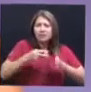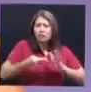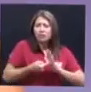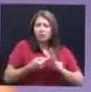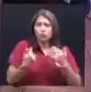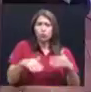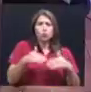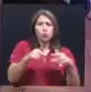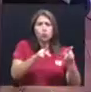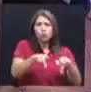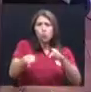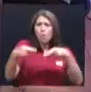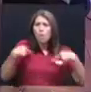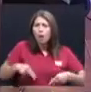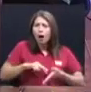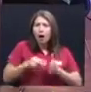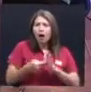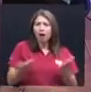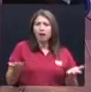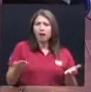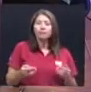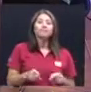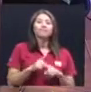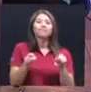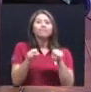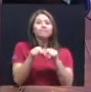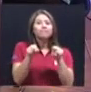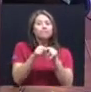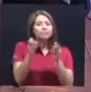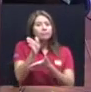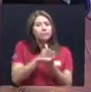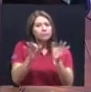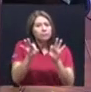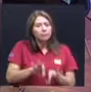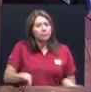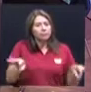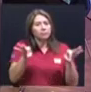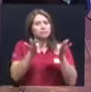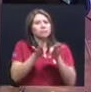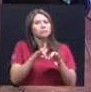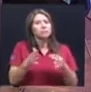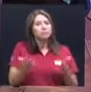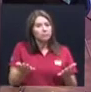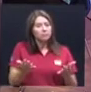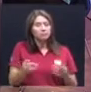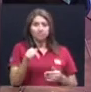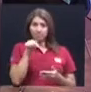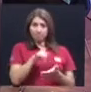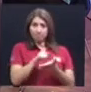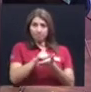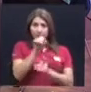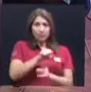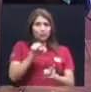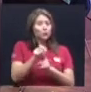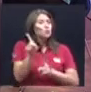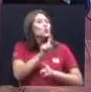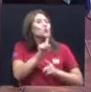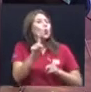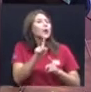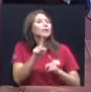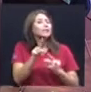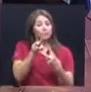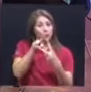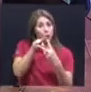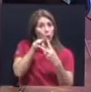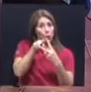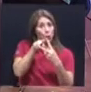la humanidad verdad Pero además hay algo Hay algo importante y es que esto no es un conflicto entre dos